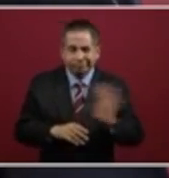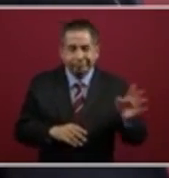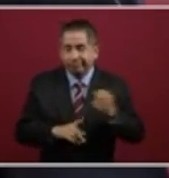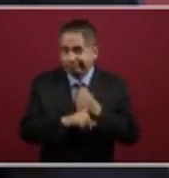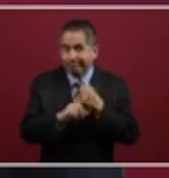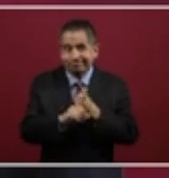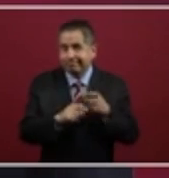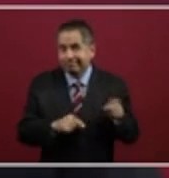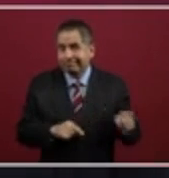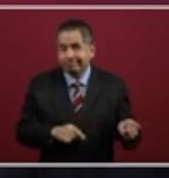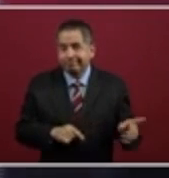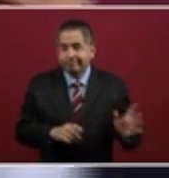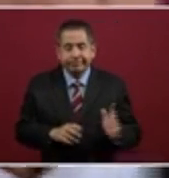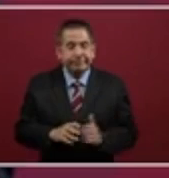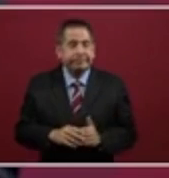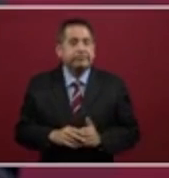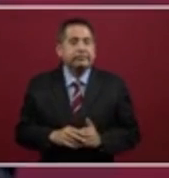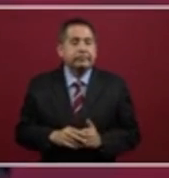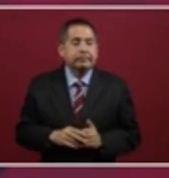problema